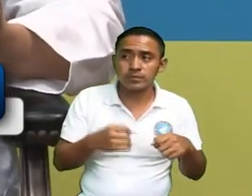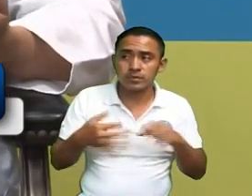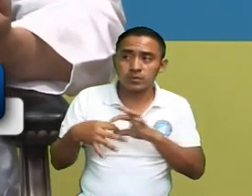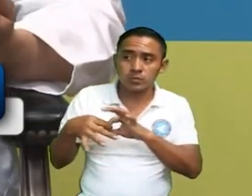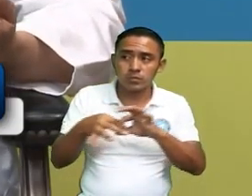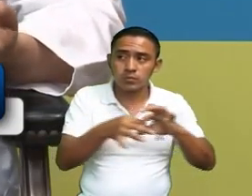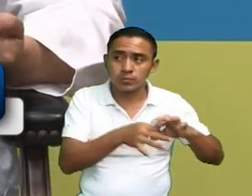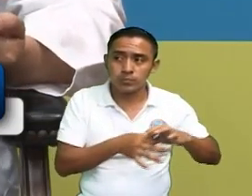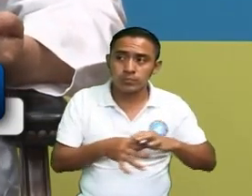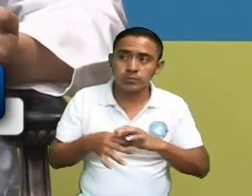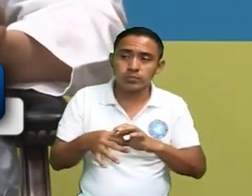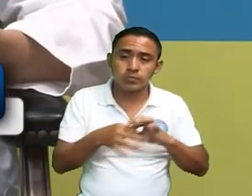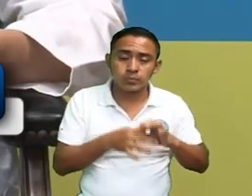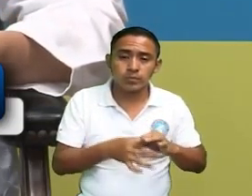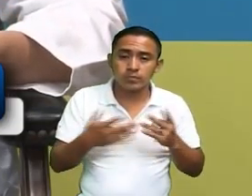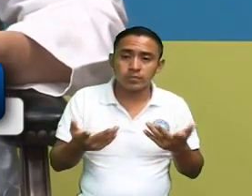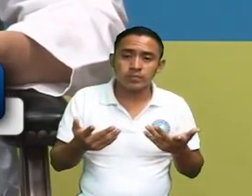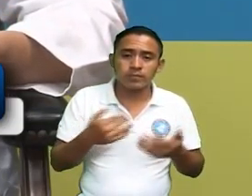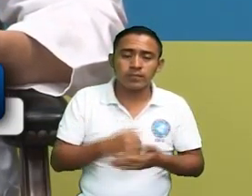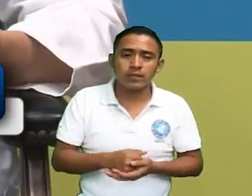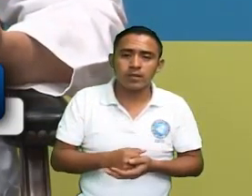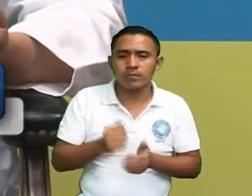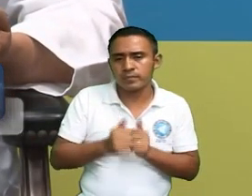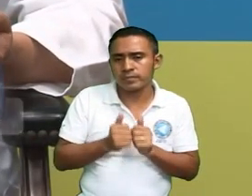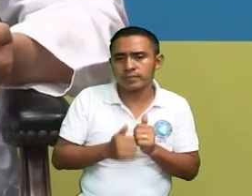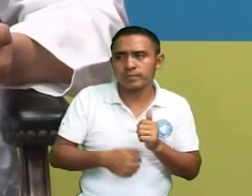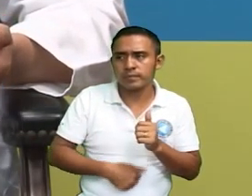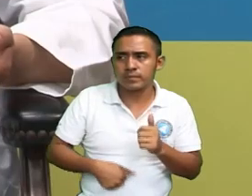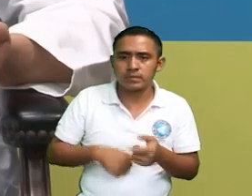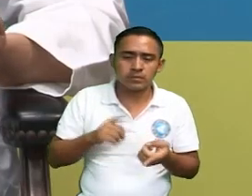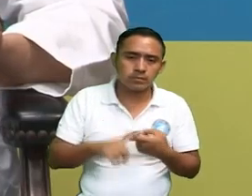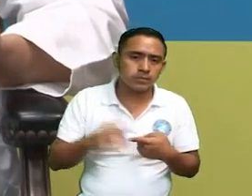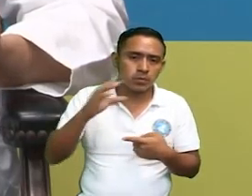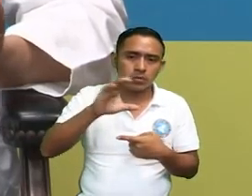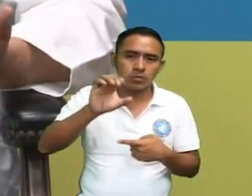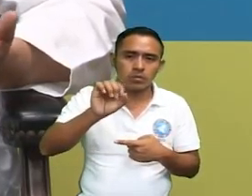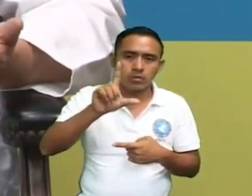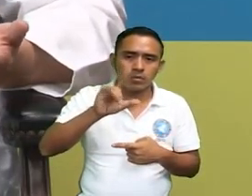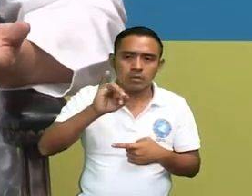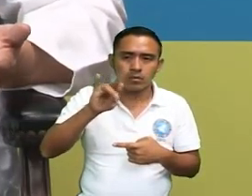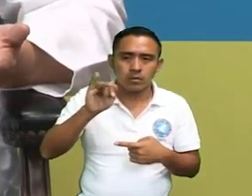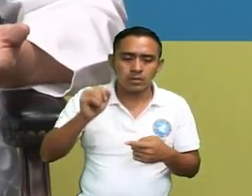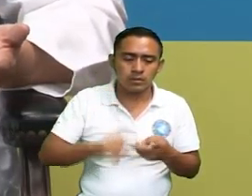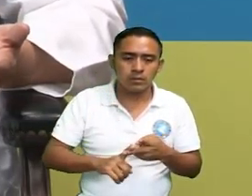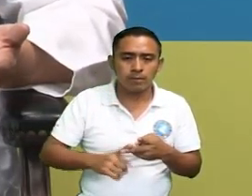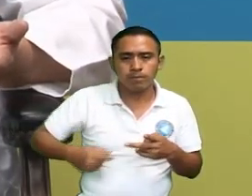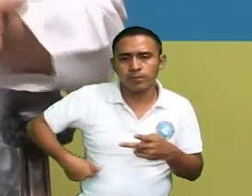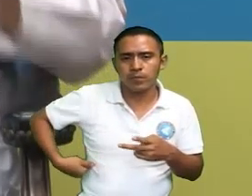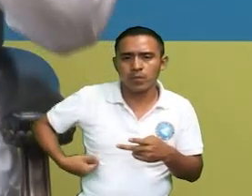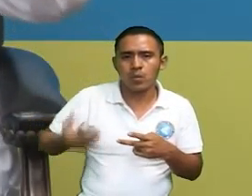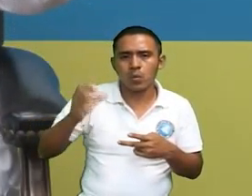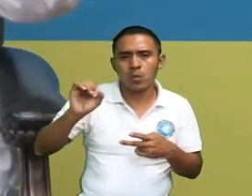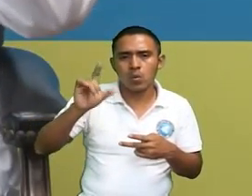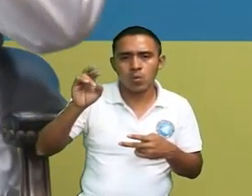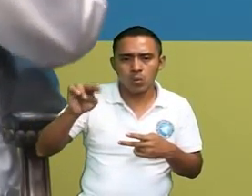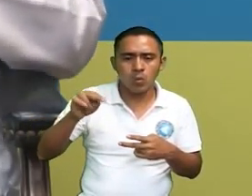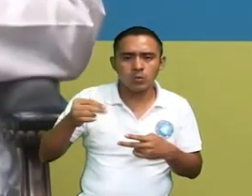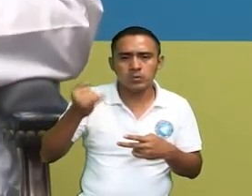otros problemas digestivos, por ejemplo, con la colitis, con el colon irritable, ¿no? Porque son